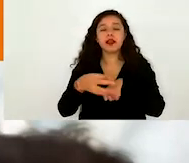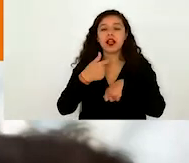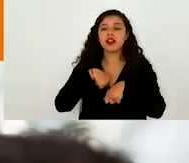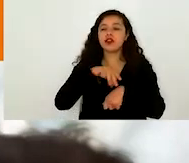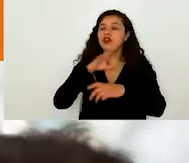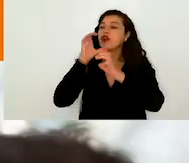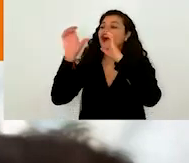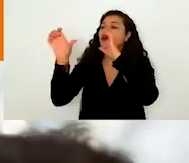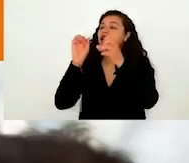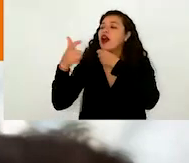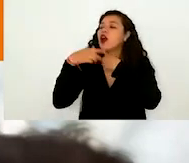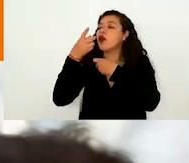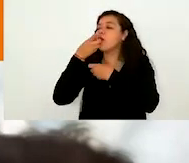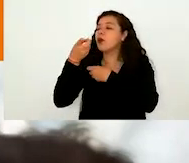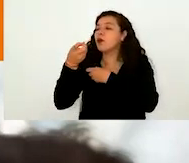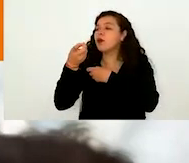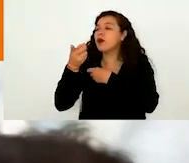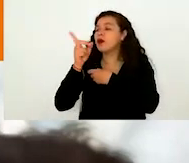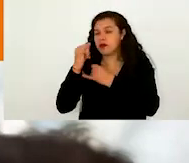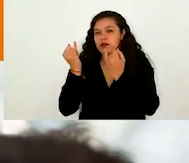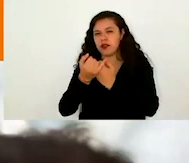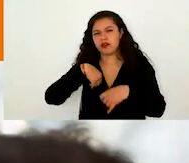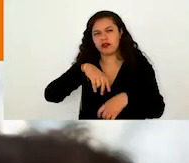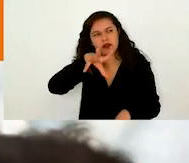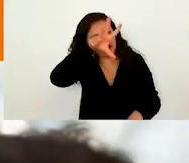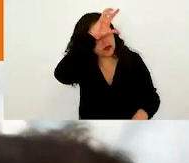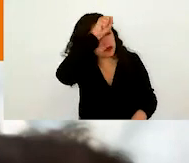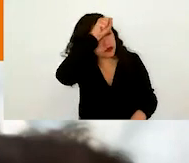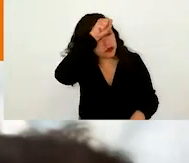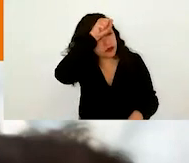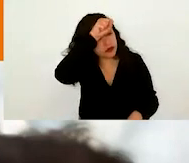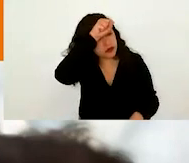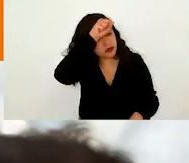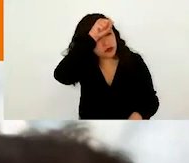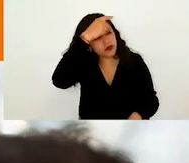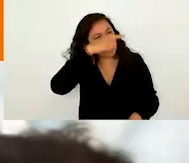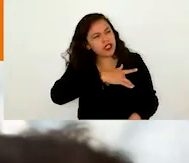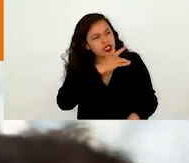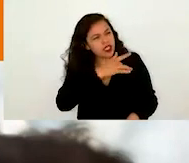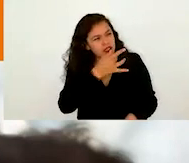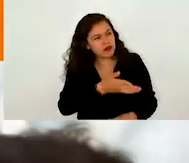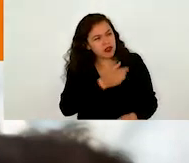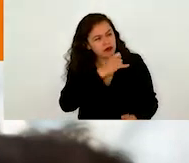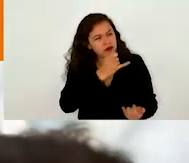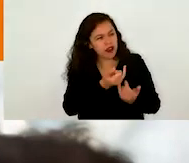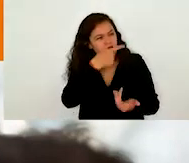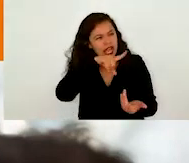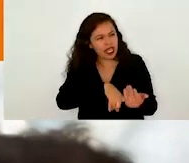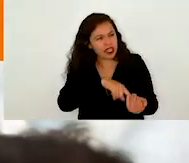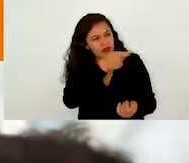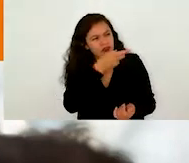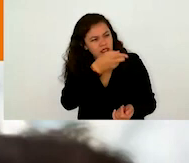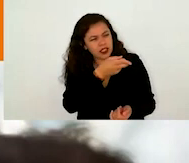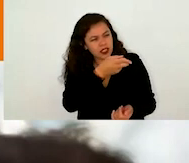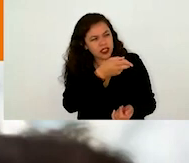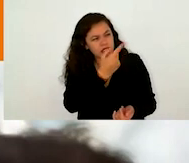algo y también relacionamos o relacionarnos con sentimientos que escucharse a lo que se está diciendo